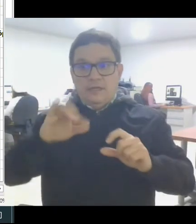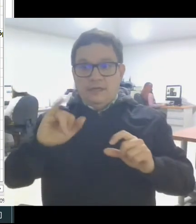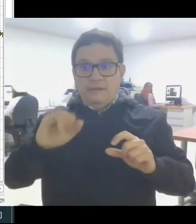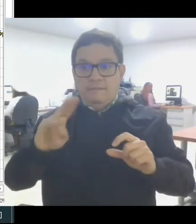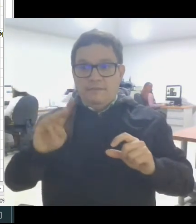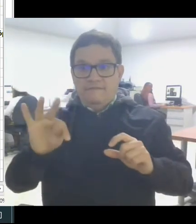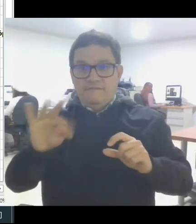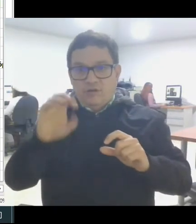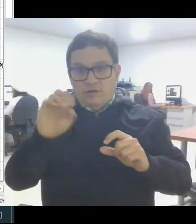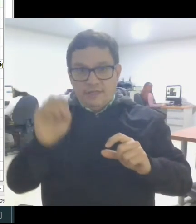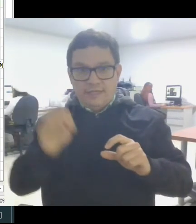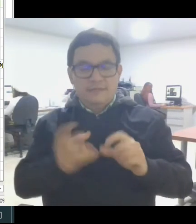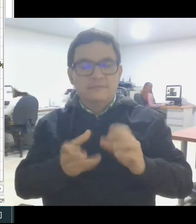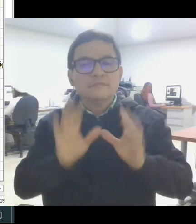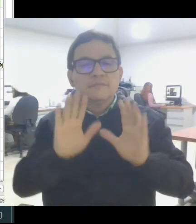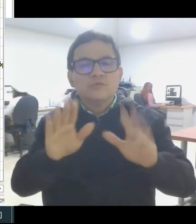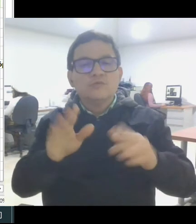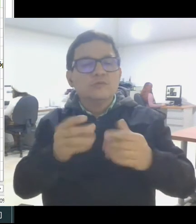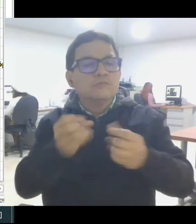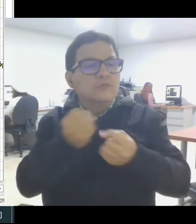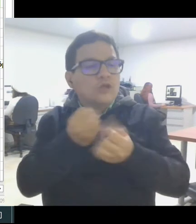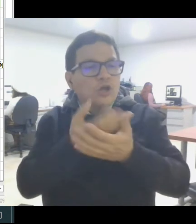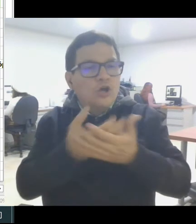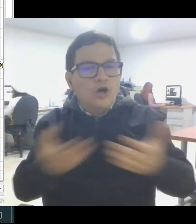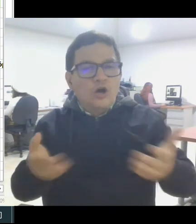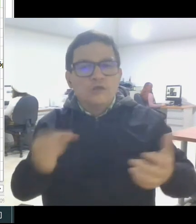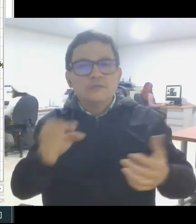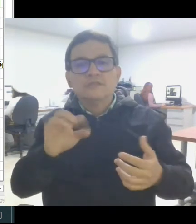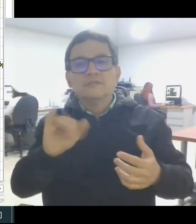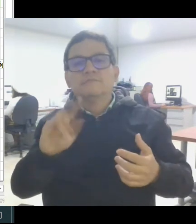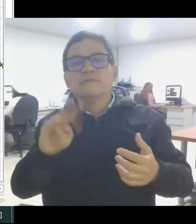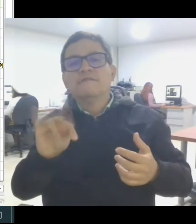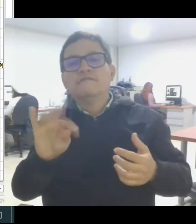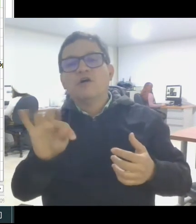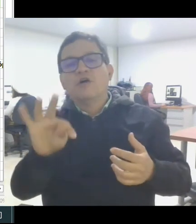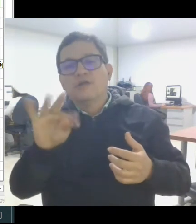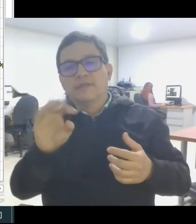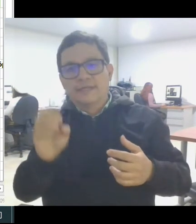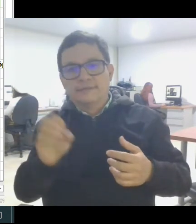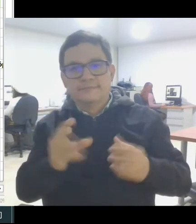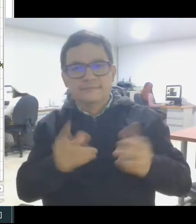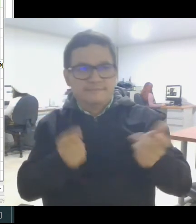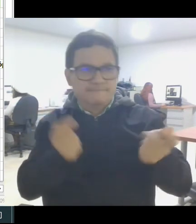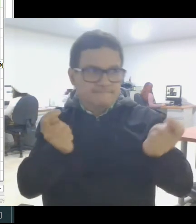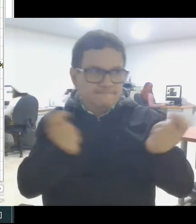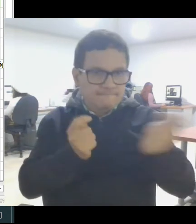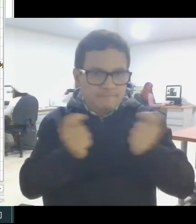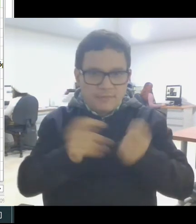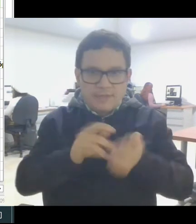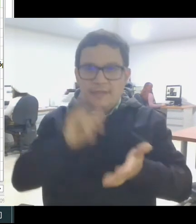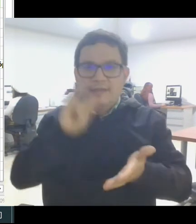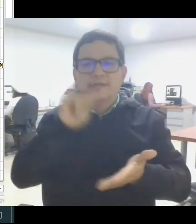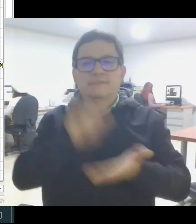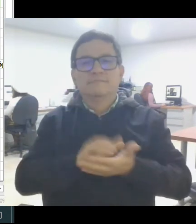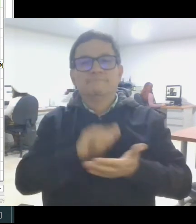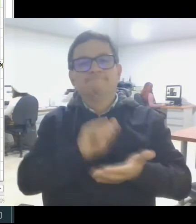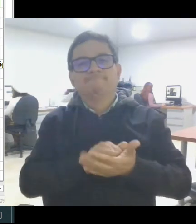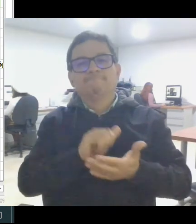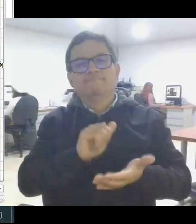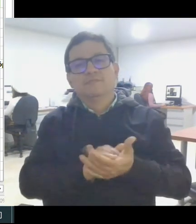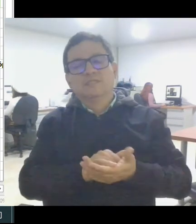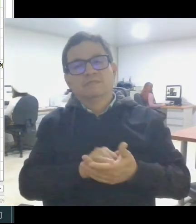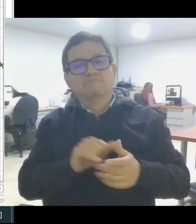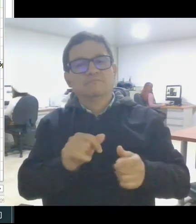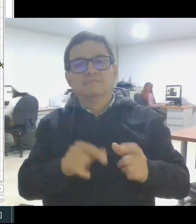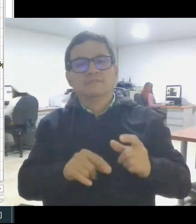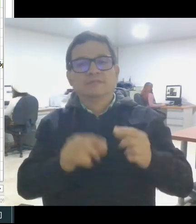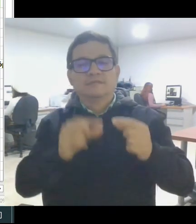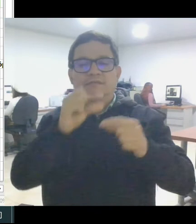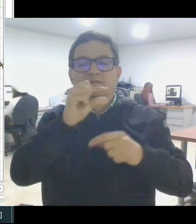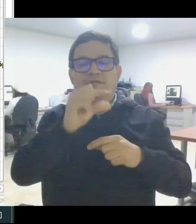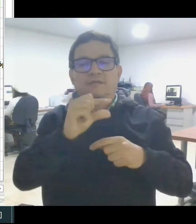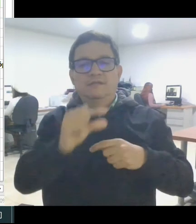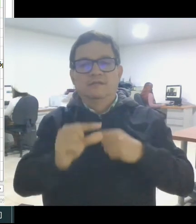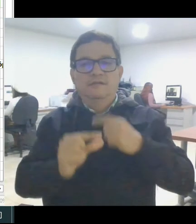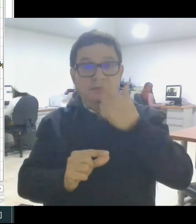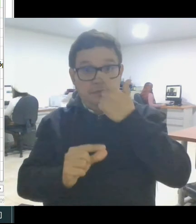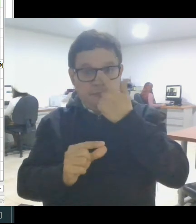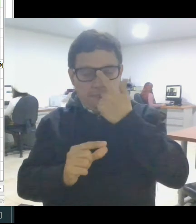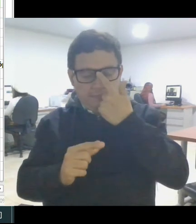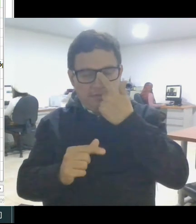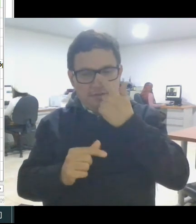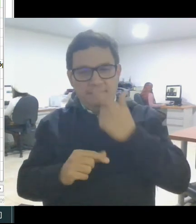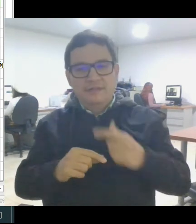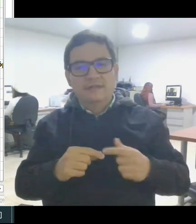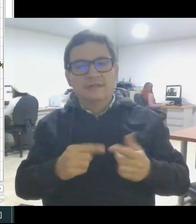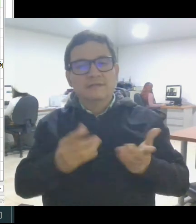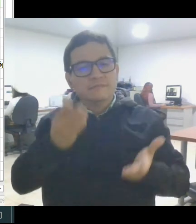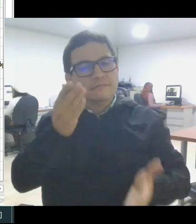sobre el elemento pivote, es decir, en este caso es esa misma celda sobre el valor anterior,